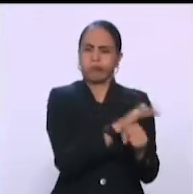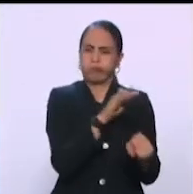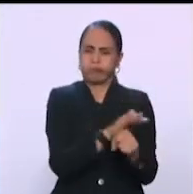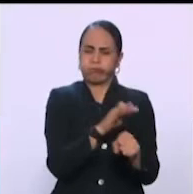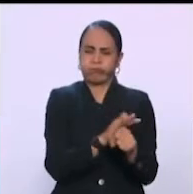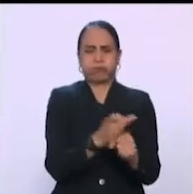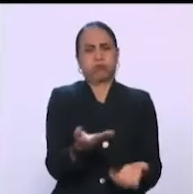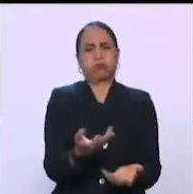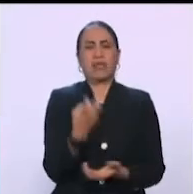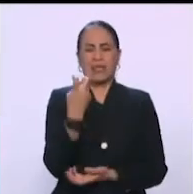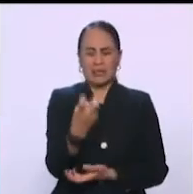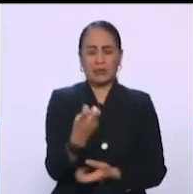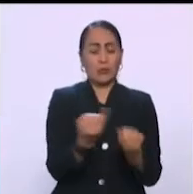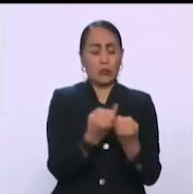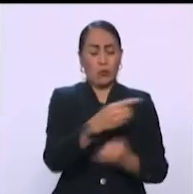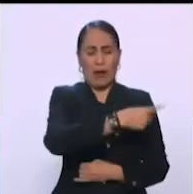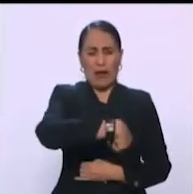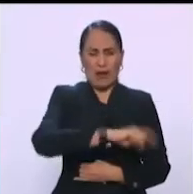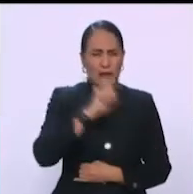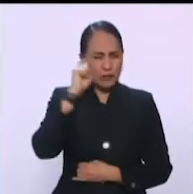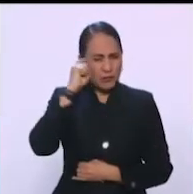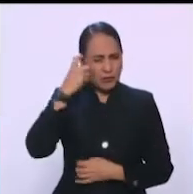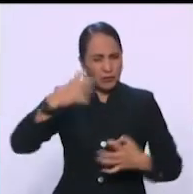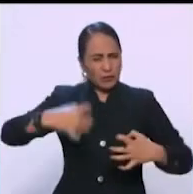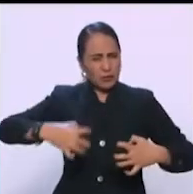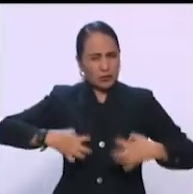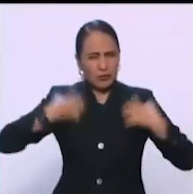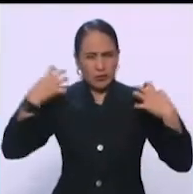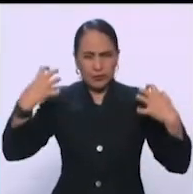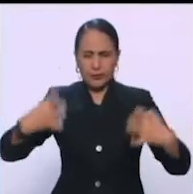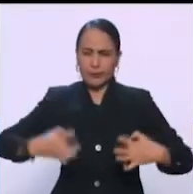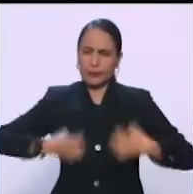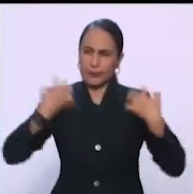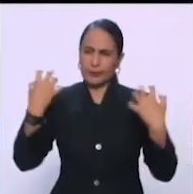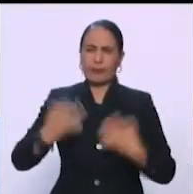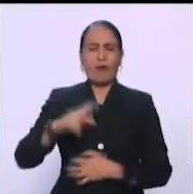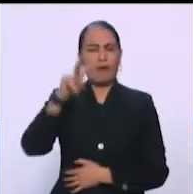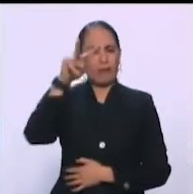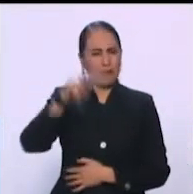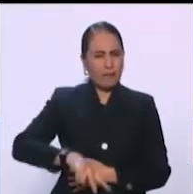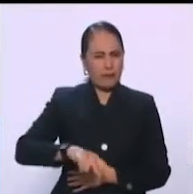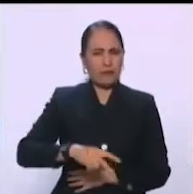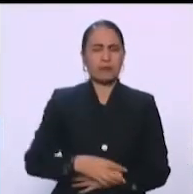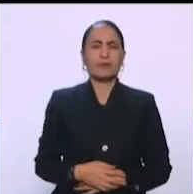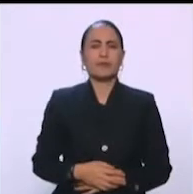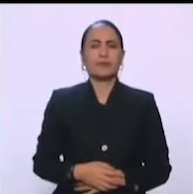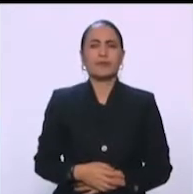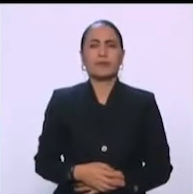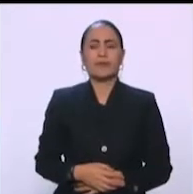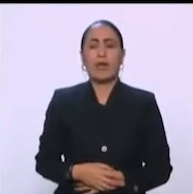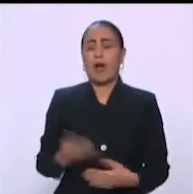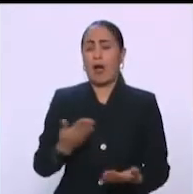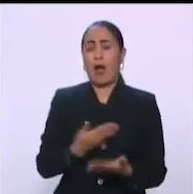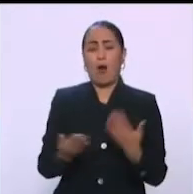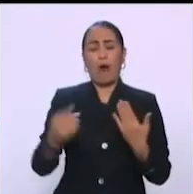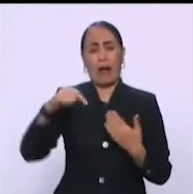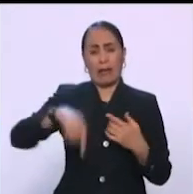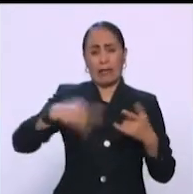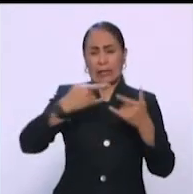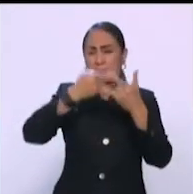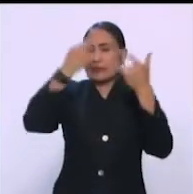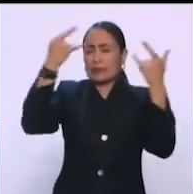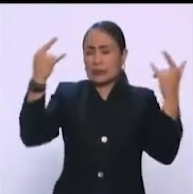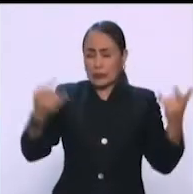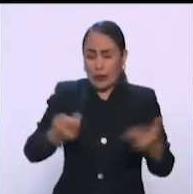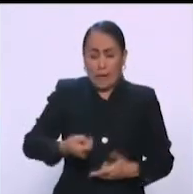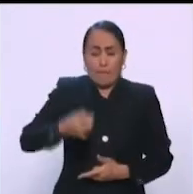tienen una rabia, verdaderamente una alergia mortal a que por primera vez en la historia haya un